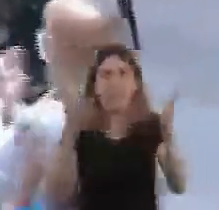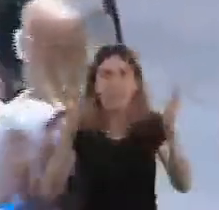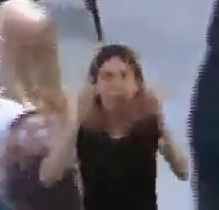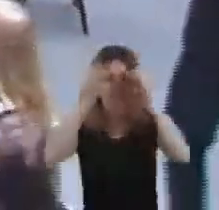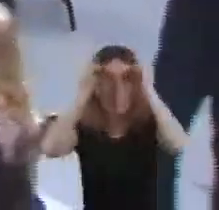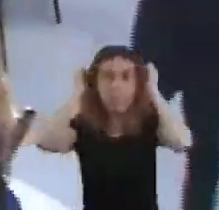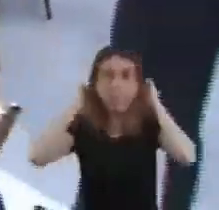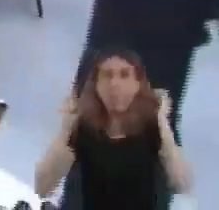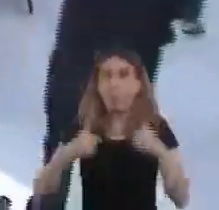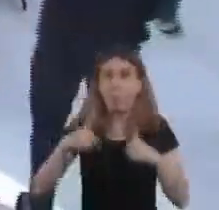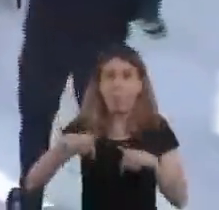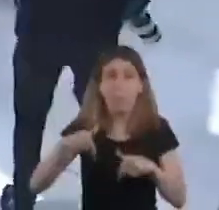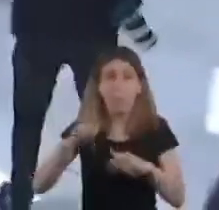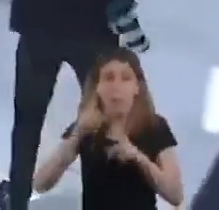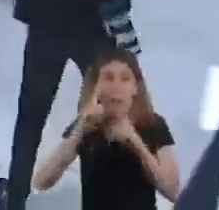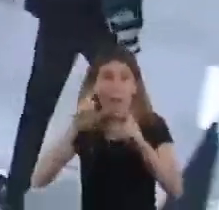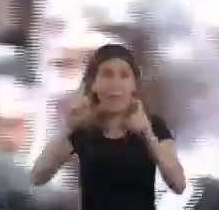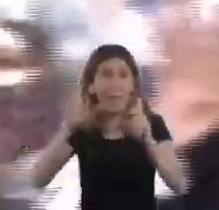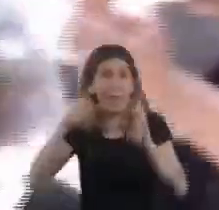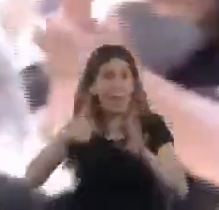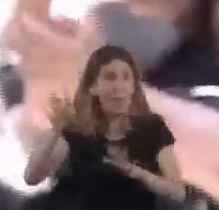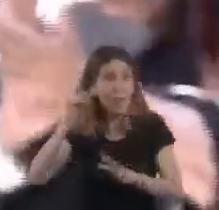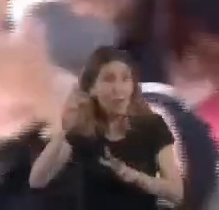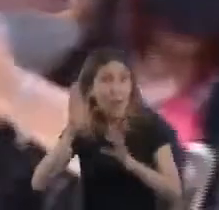Hoy escuchaba con atención, además,